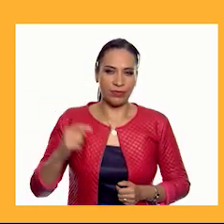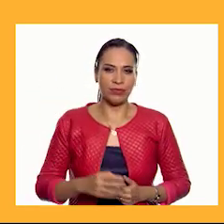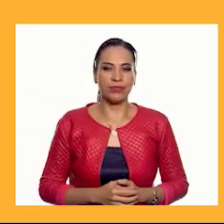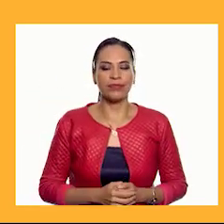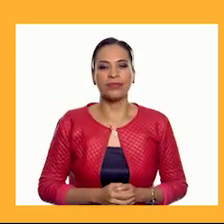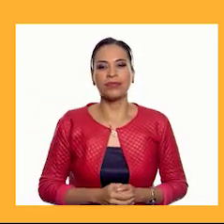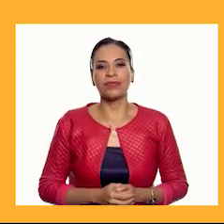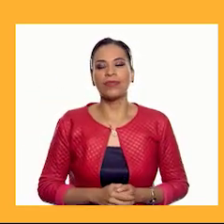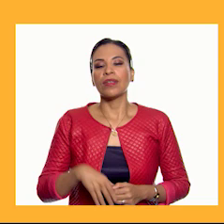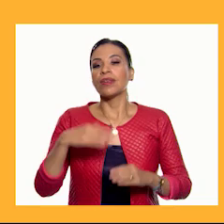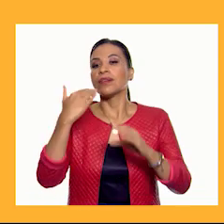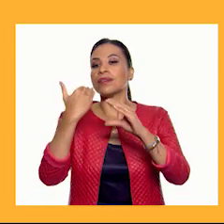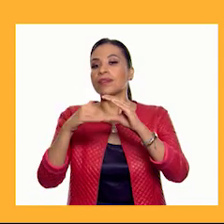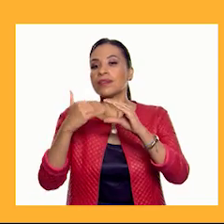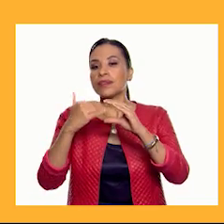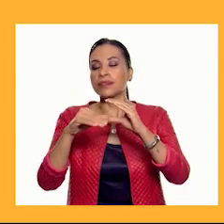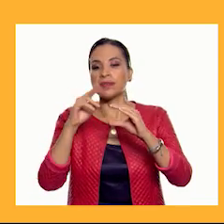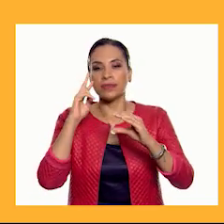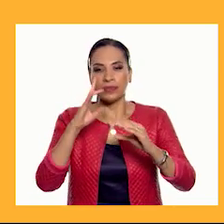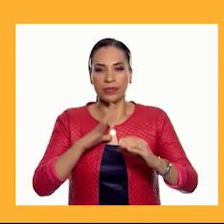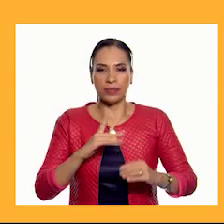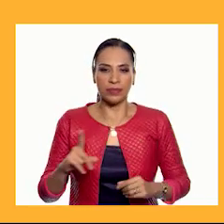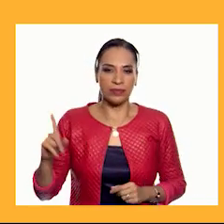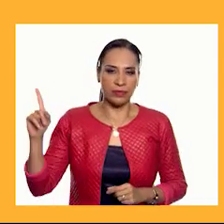sep.gob.mx. Correo.